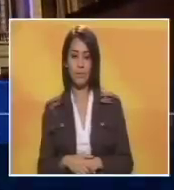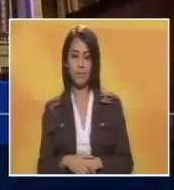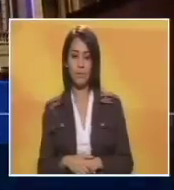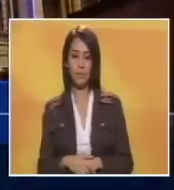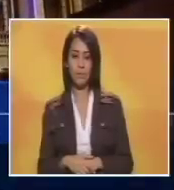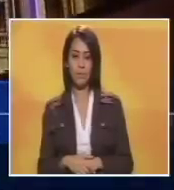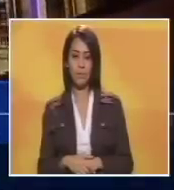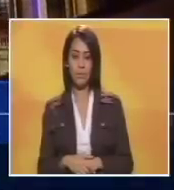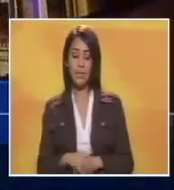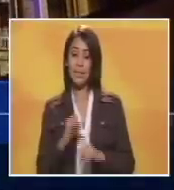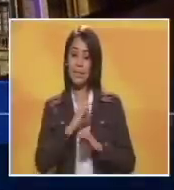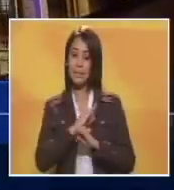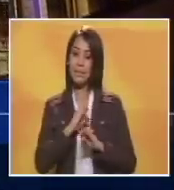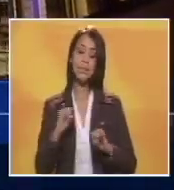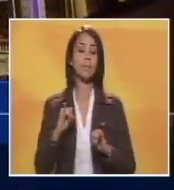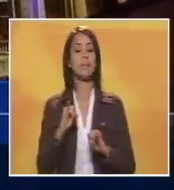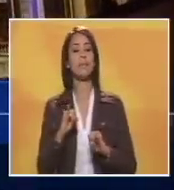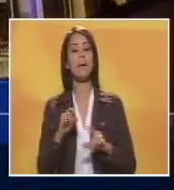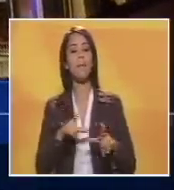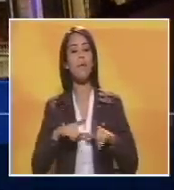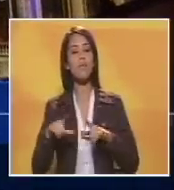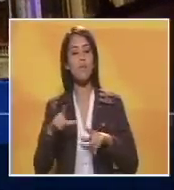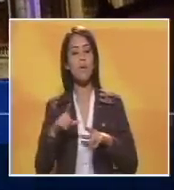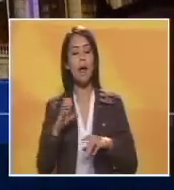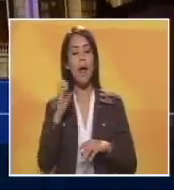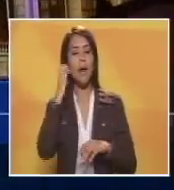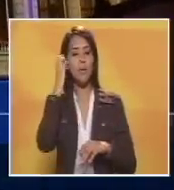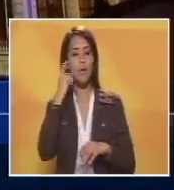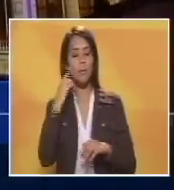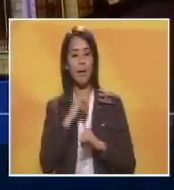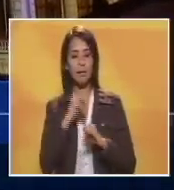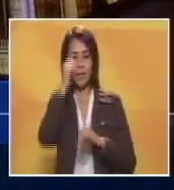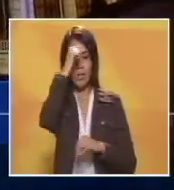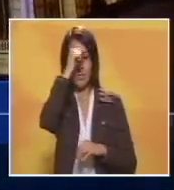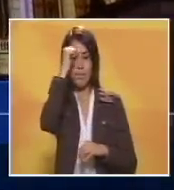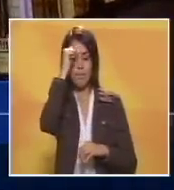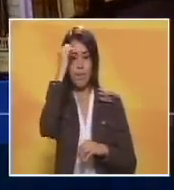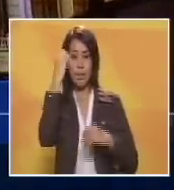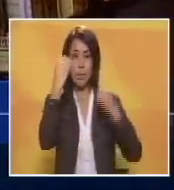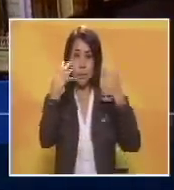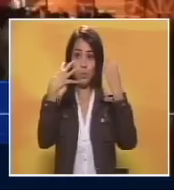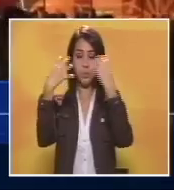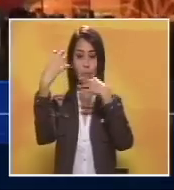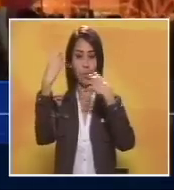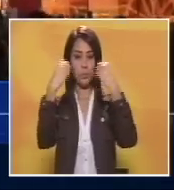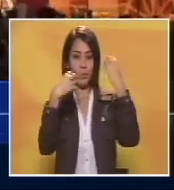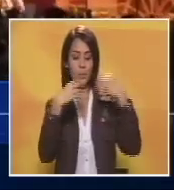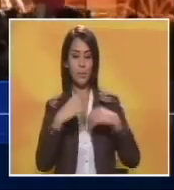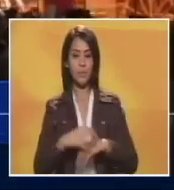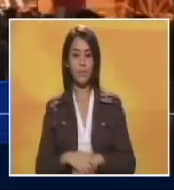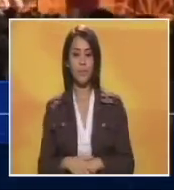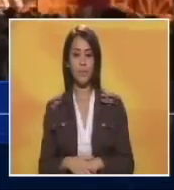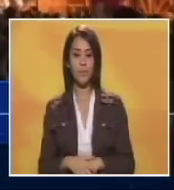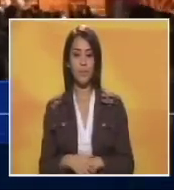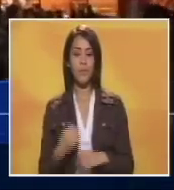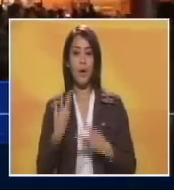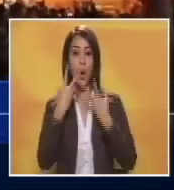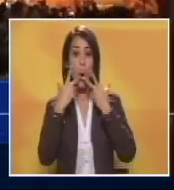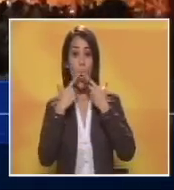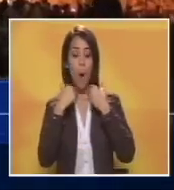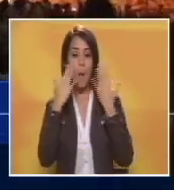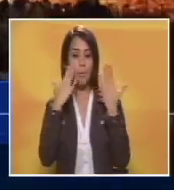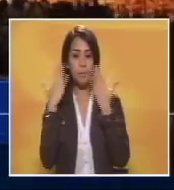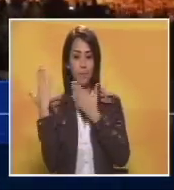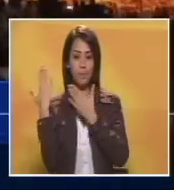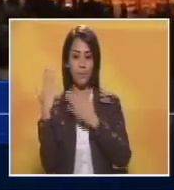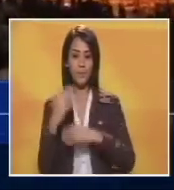Y cerramos en Rumanía, donde concluyó este domingo el Festival de las Luces, que ha pintado con